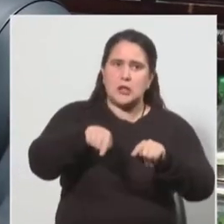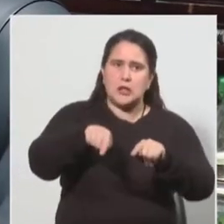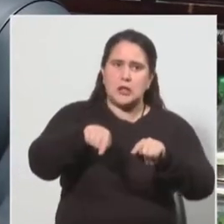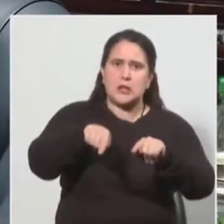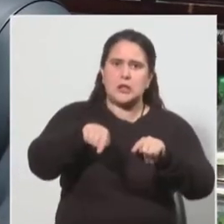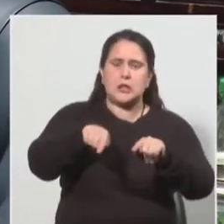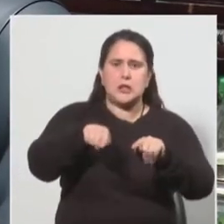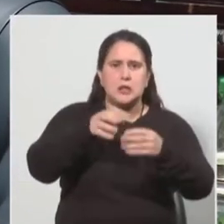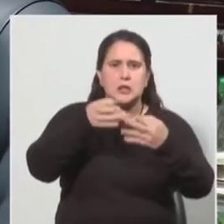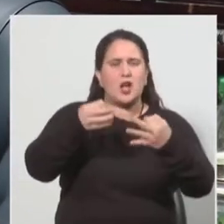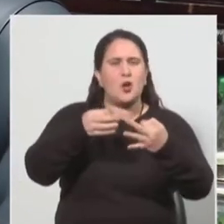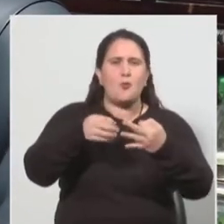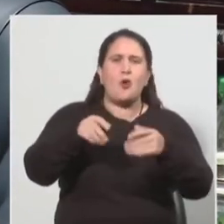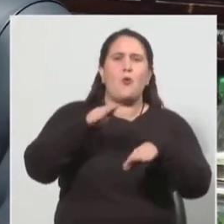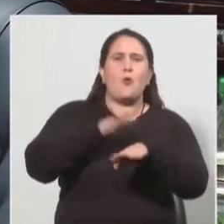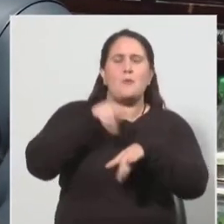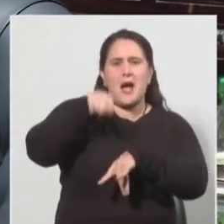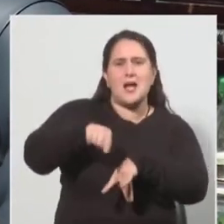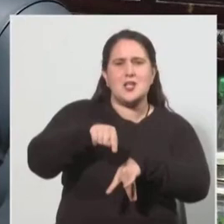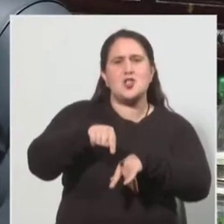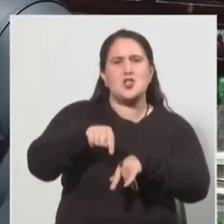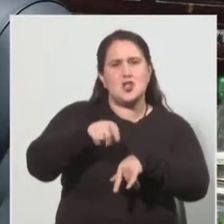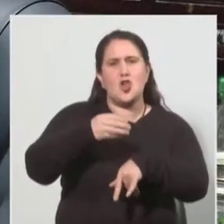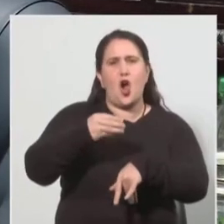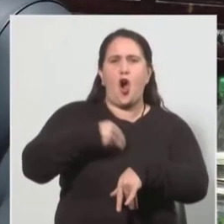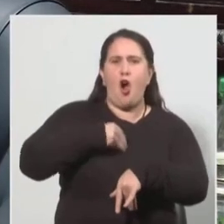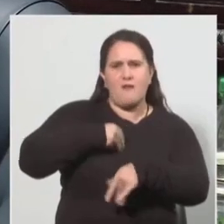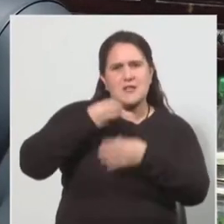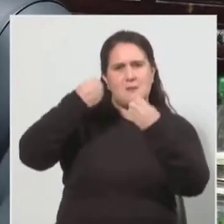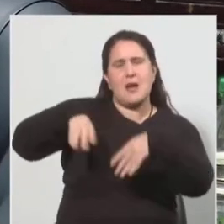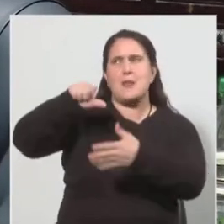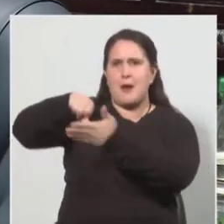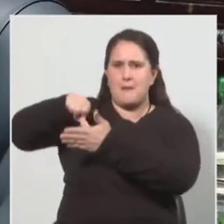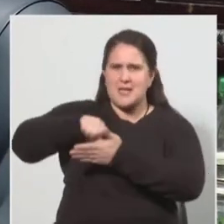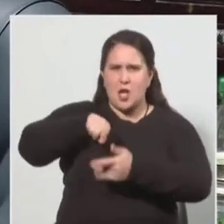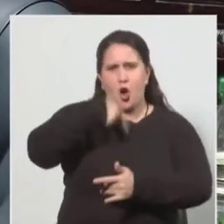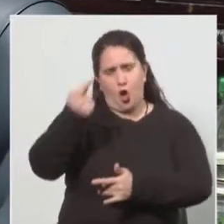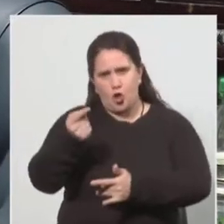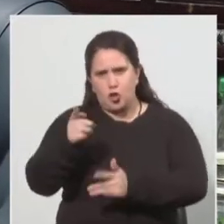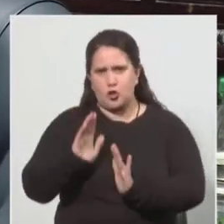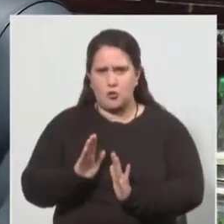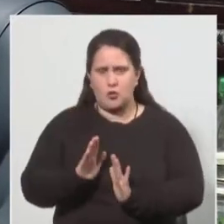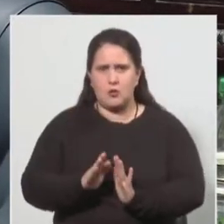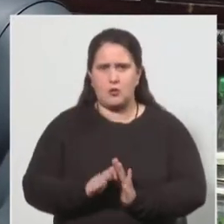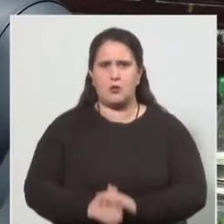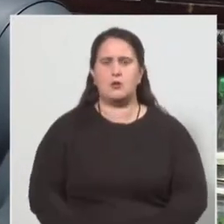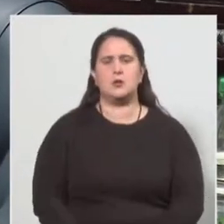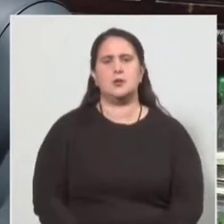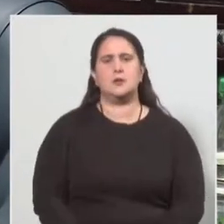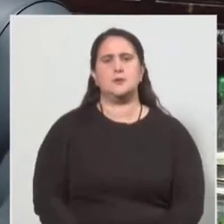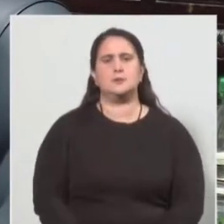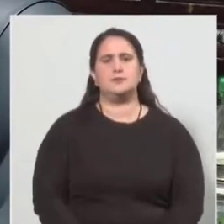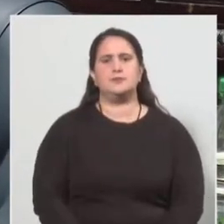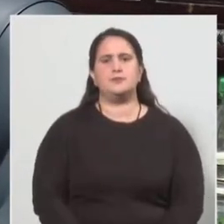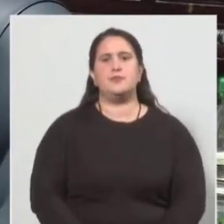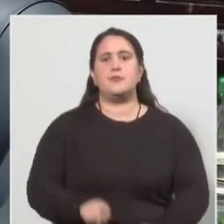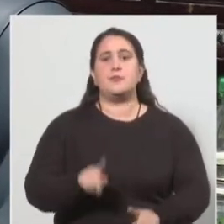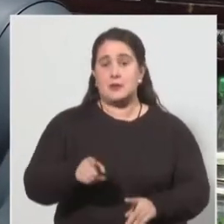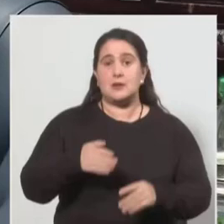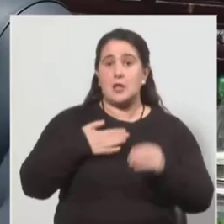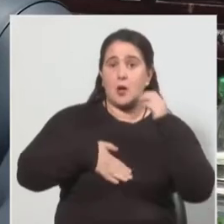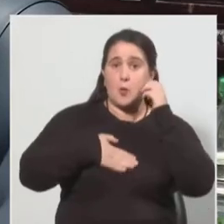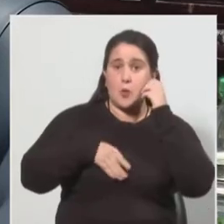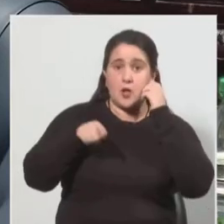la credibilidad del país ante la comunidad internacional y debilita la confianza ciudadana?